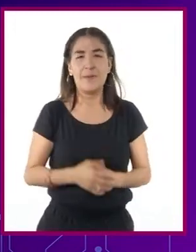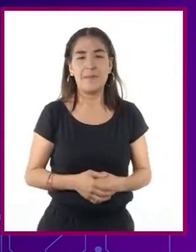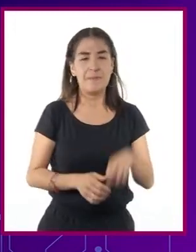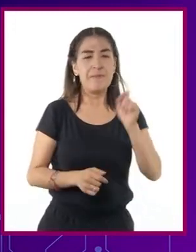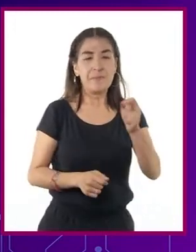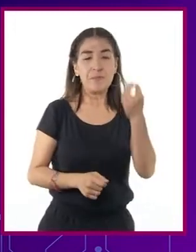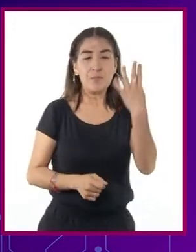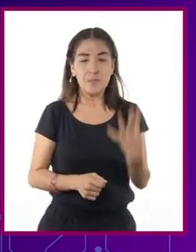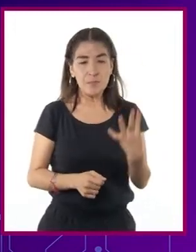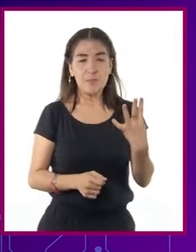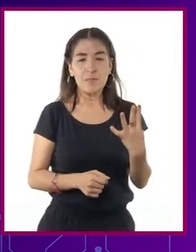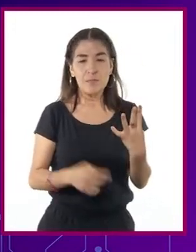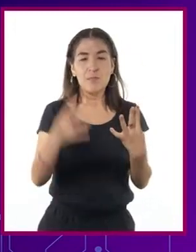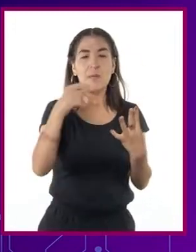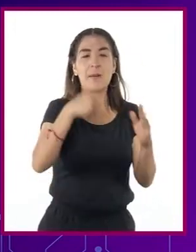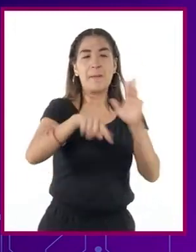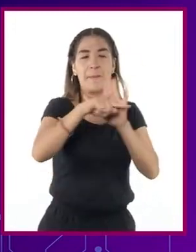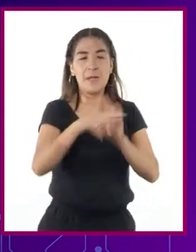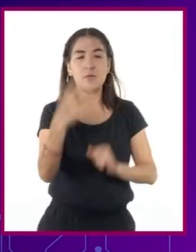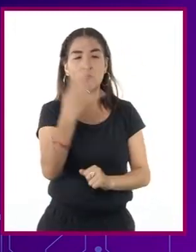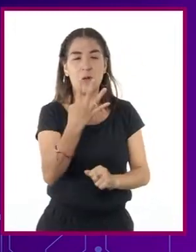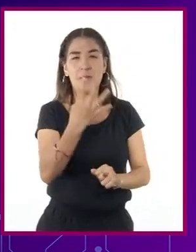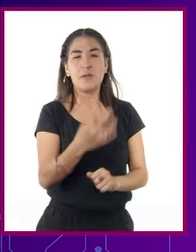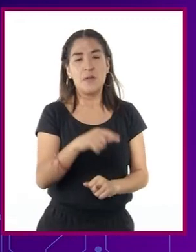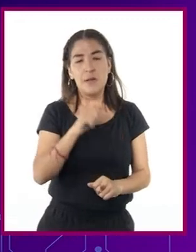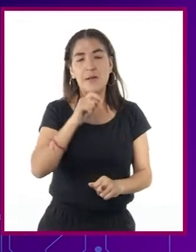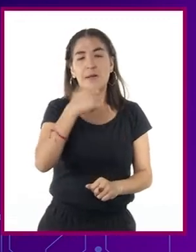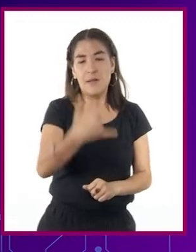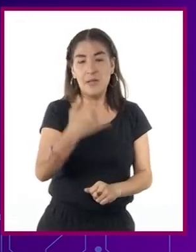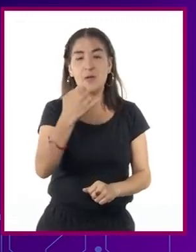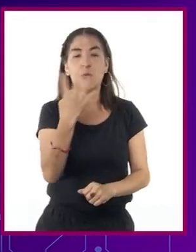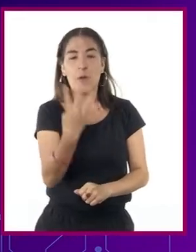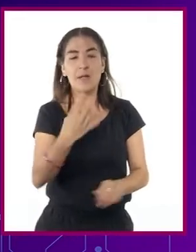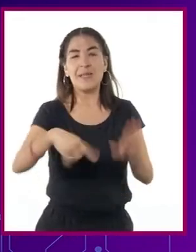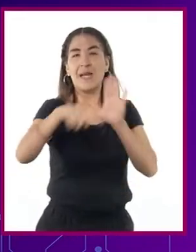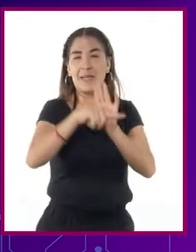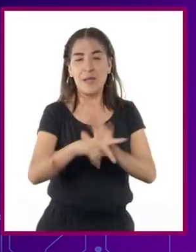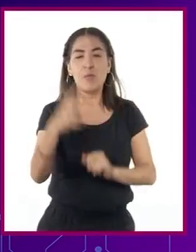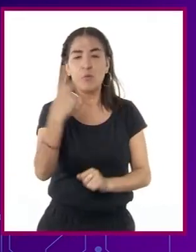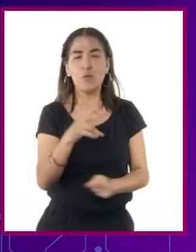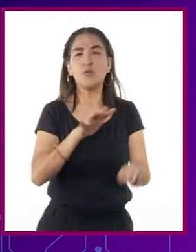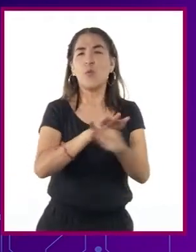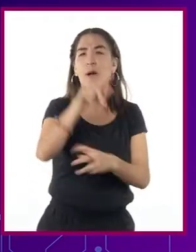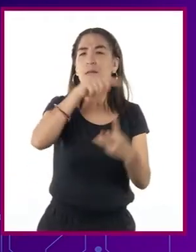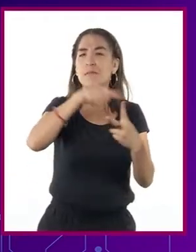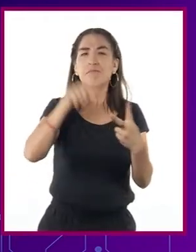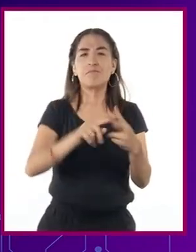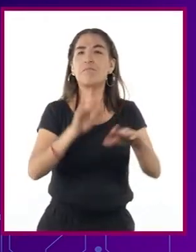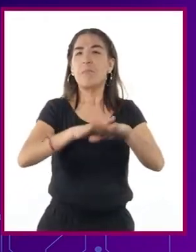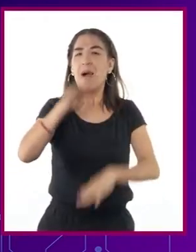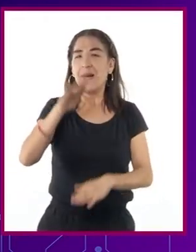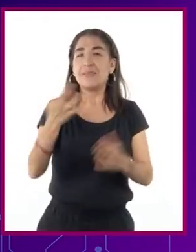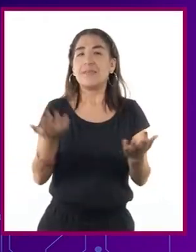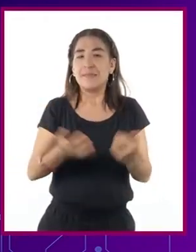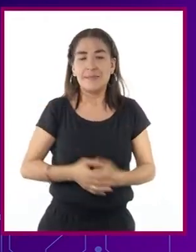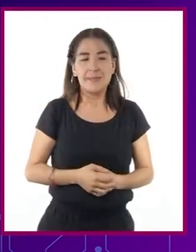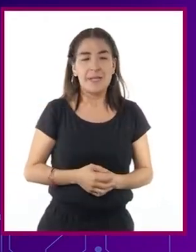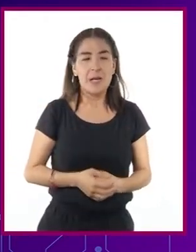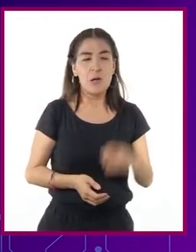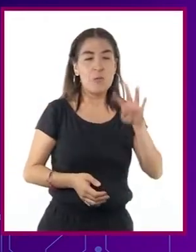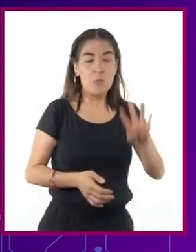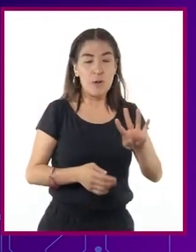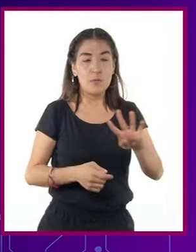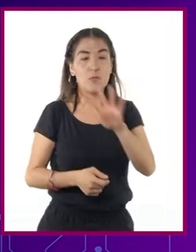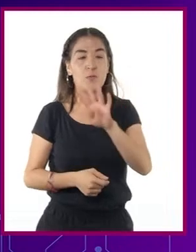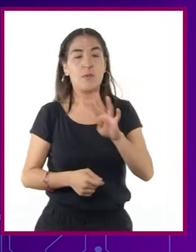a 4 negativo y 4 elevado a la 2 negativo, ¿cuál es mayor? 4 a la 4 negativo,